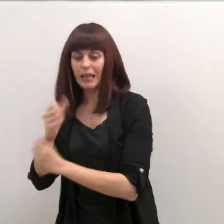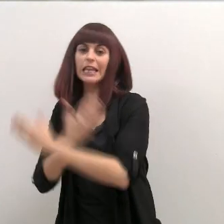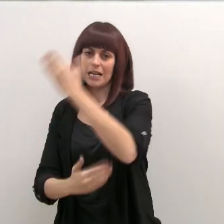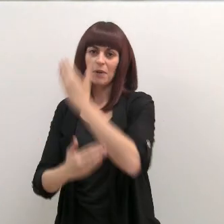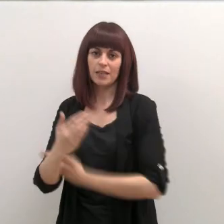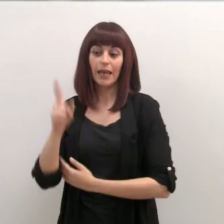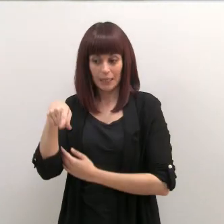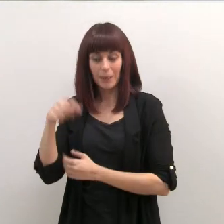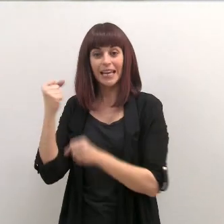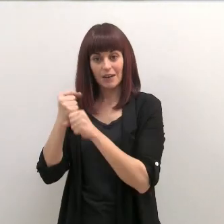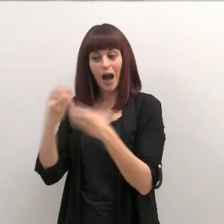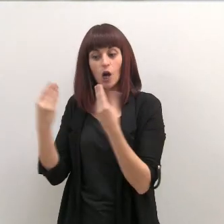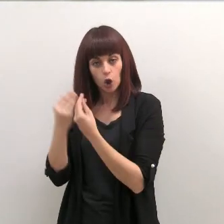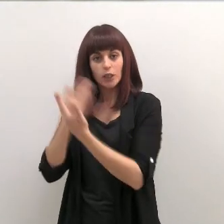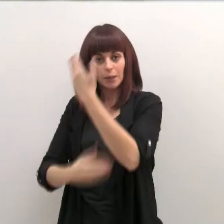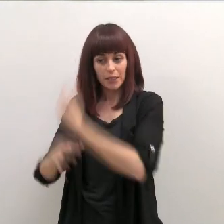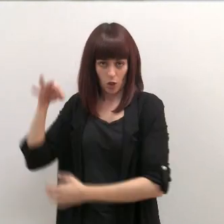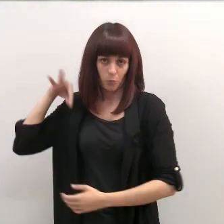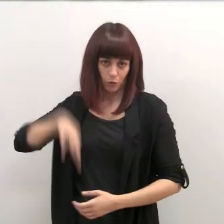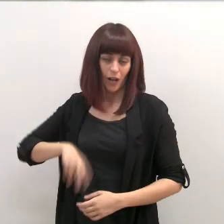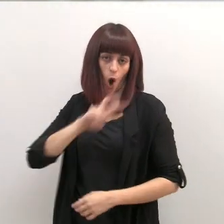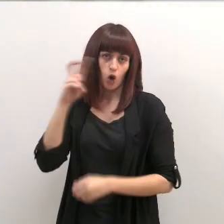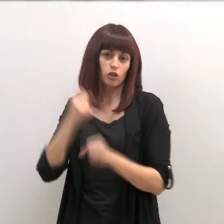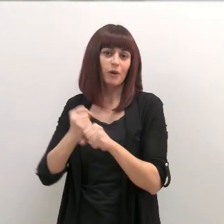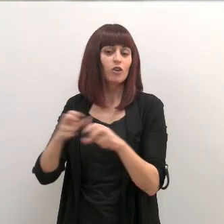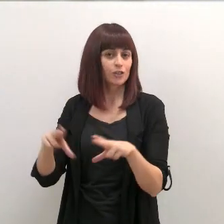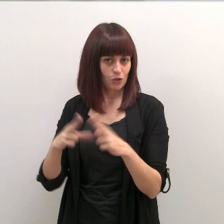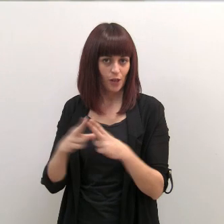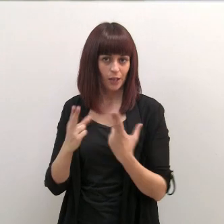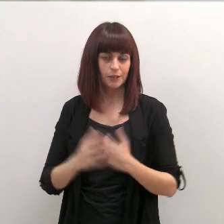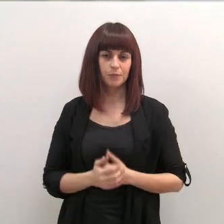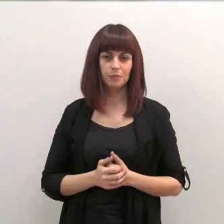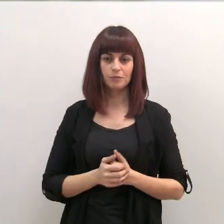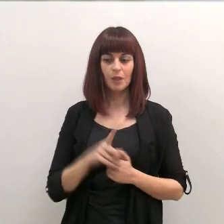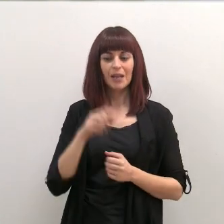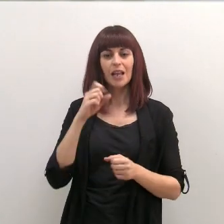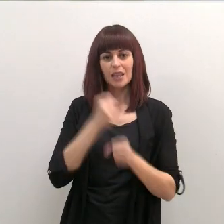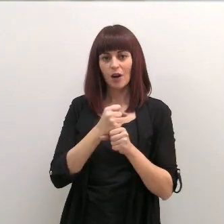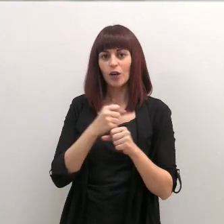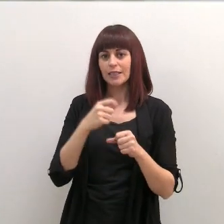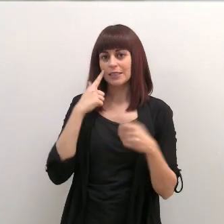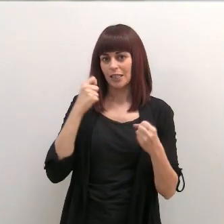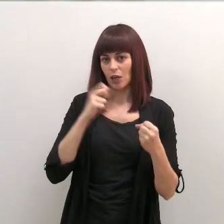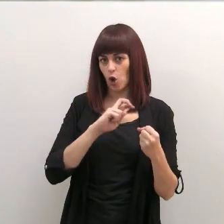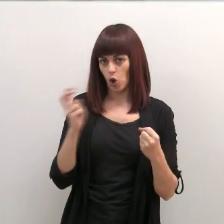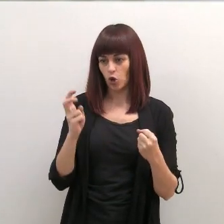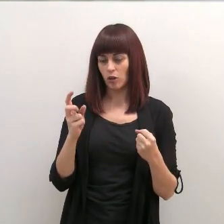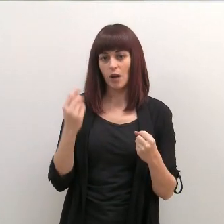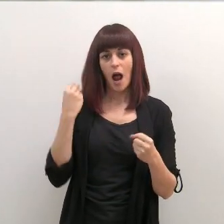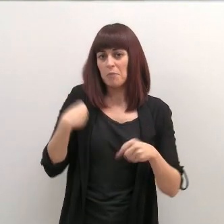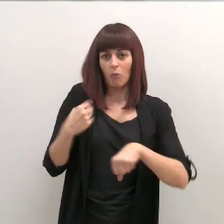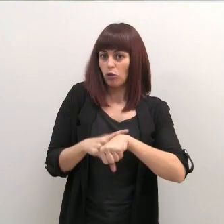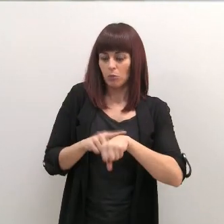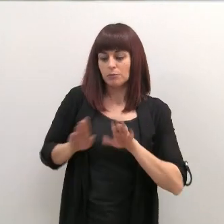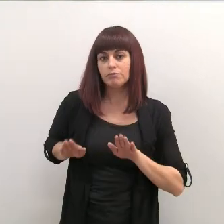que trabajan con grandes discapacitados y otros trabajadores sociales y otros trabajadores sanitarios. Ahí vamos a hacerlo un poco de forma paralela,